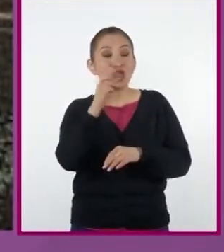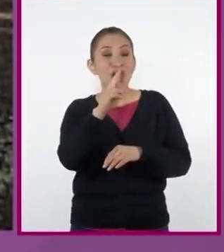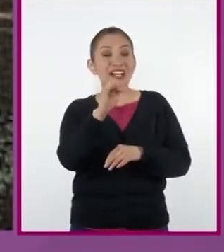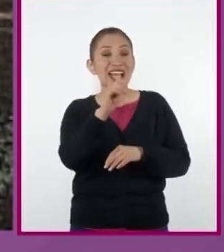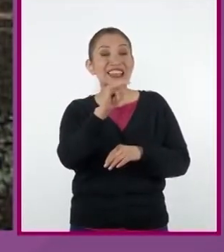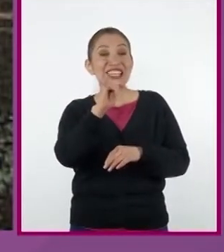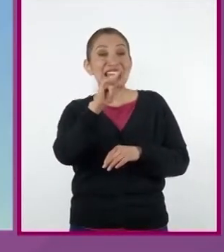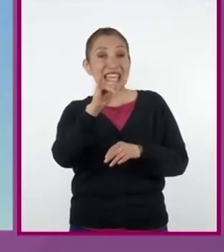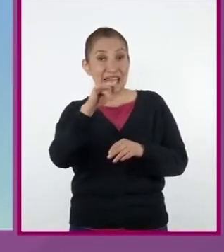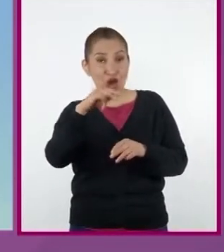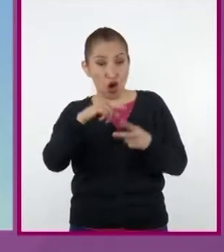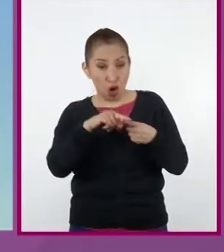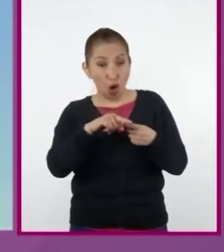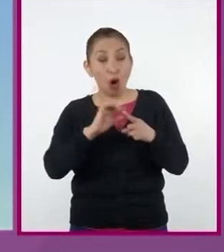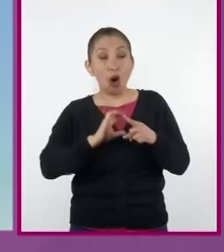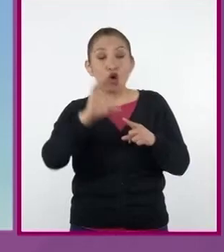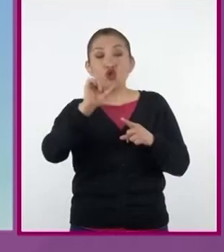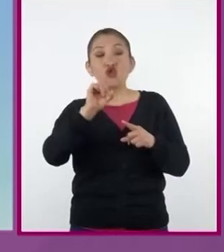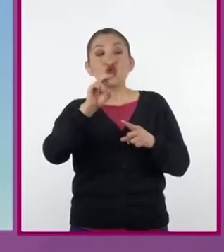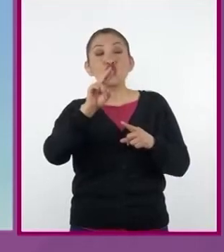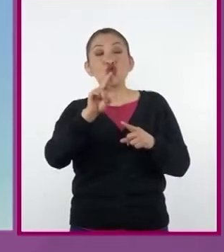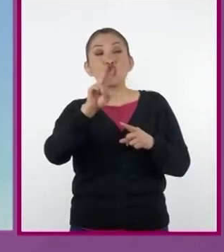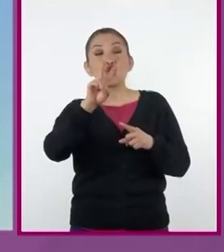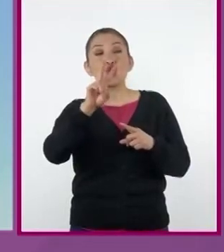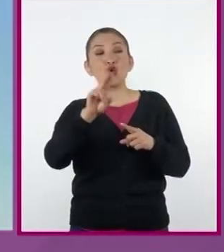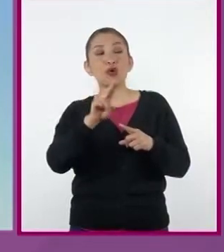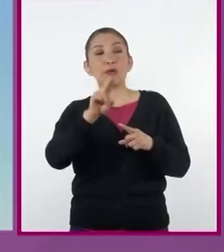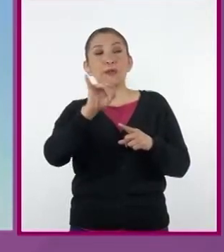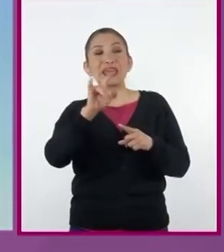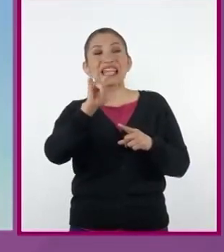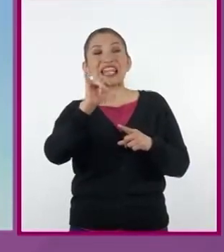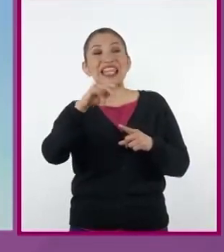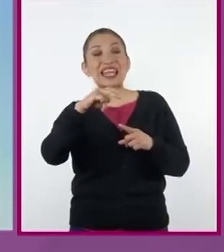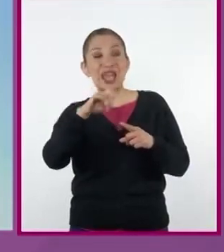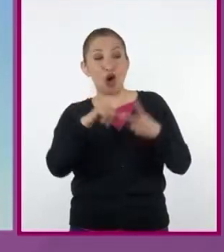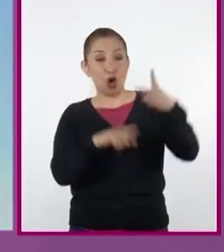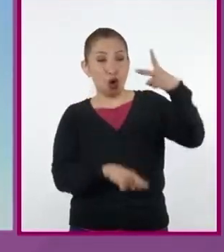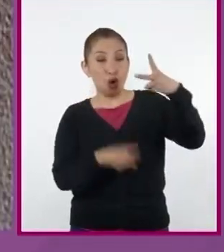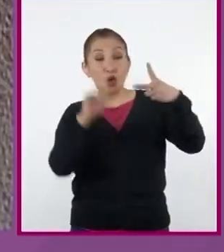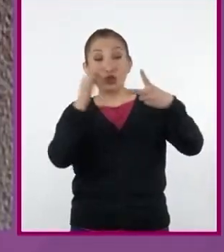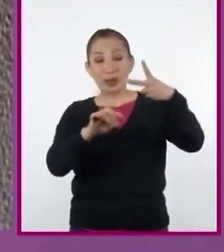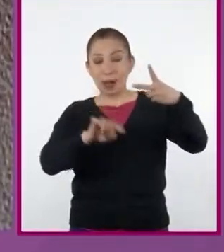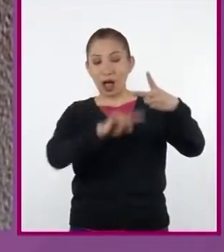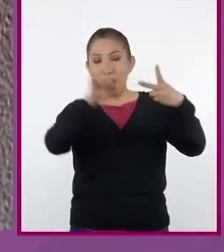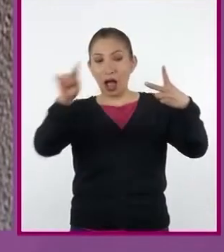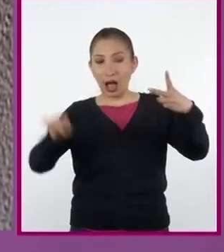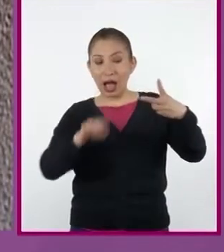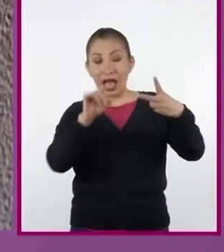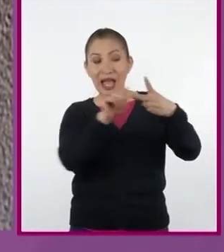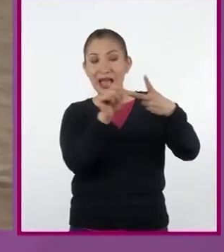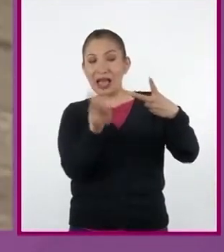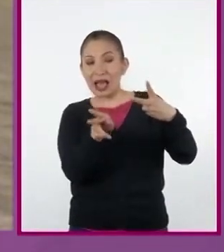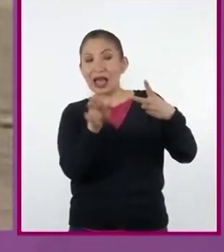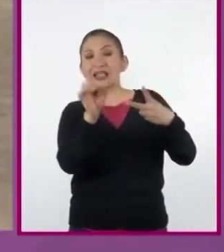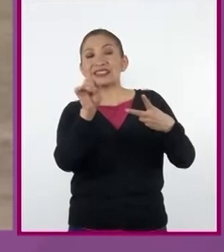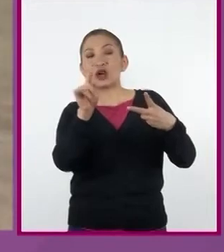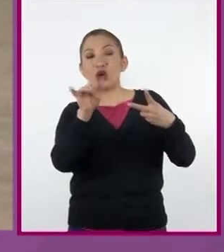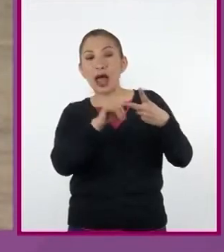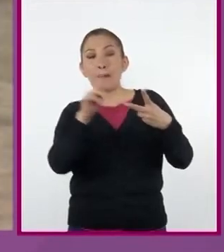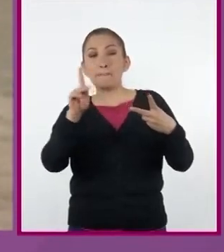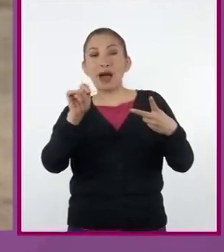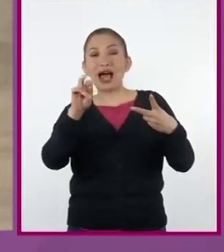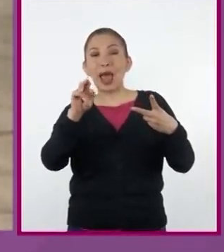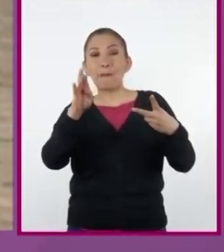rectilíneo y curvilíneo. Y dentro de esta última, circular,